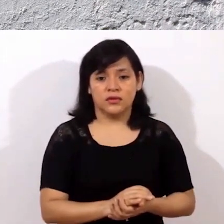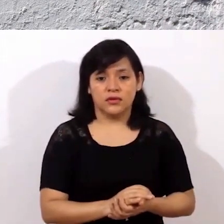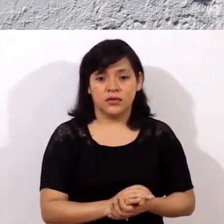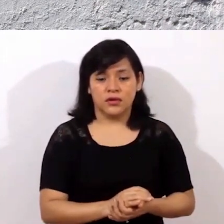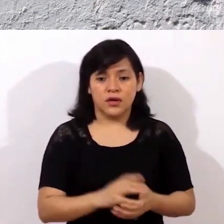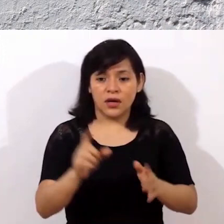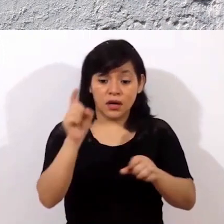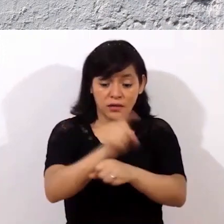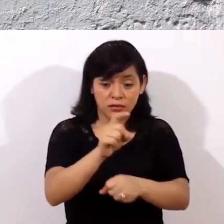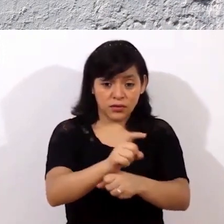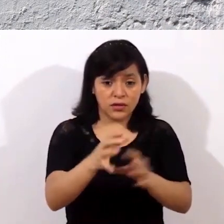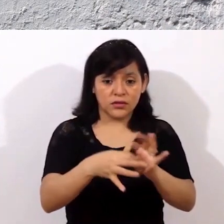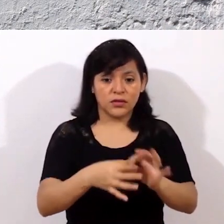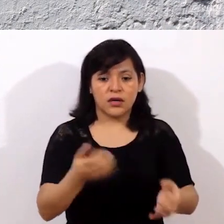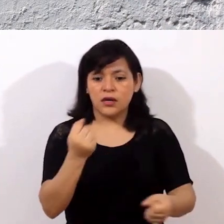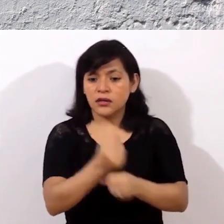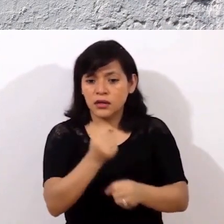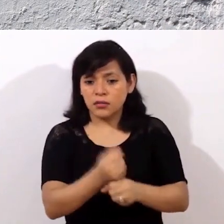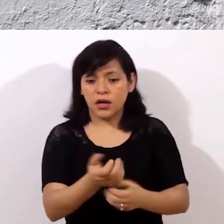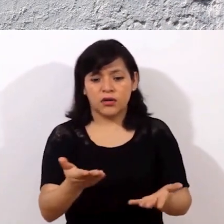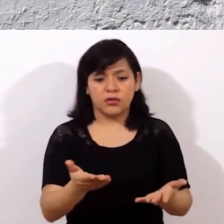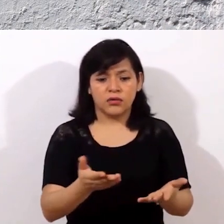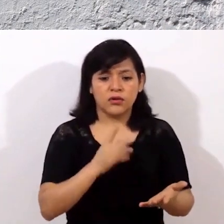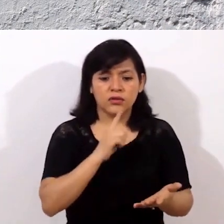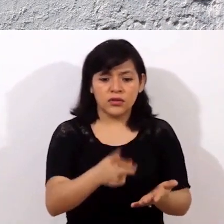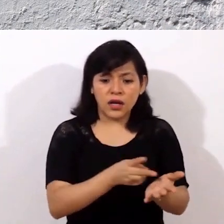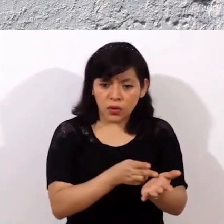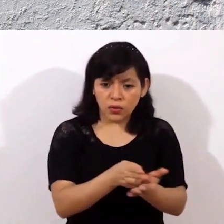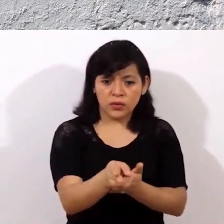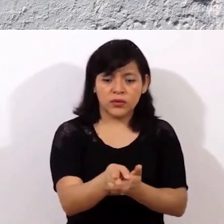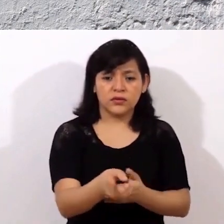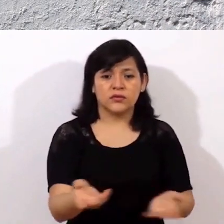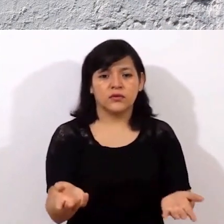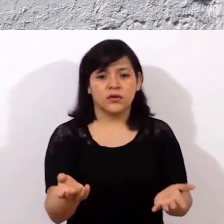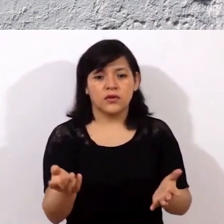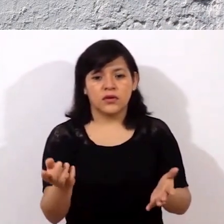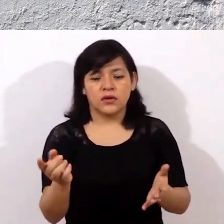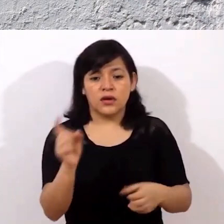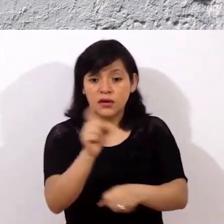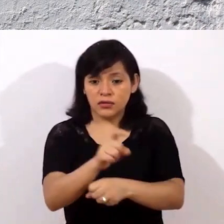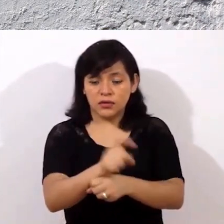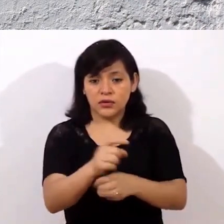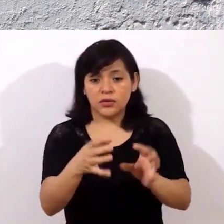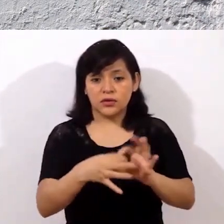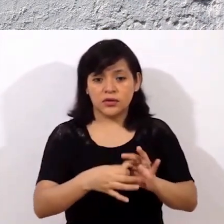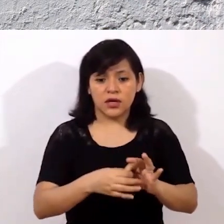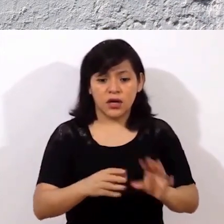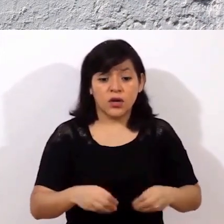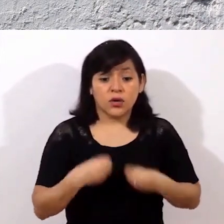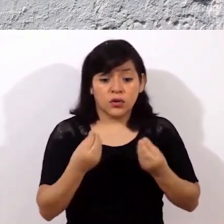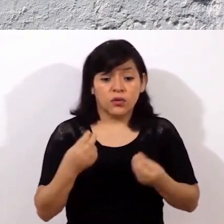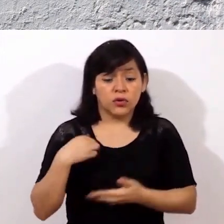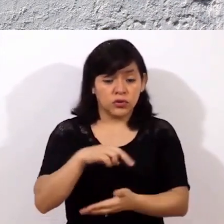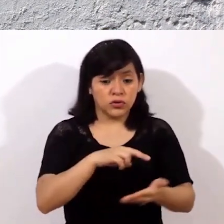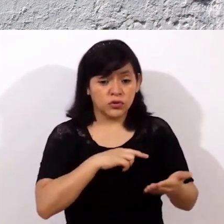tienen que ver en el trabajo, con la honestidad, en nuestro diálogo. Principios que tienen que ver con nuestra manera de expresarnos,